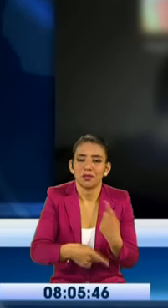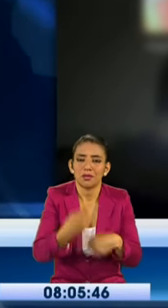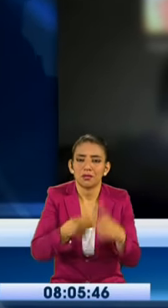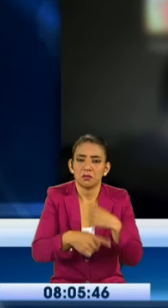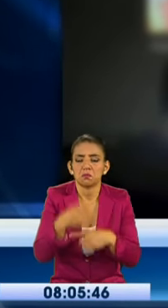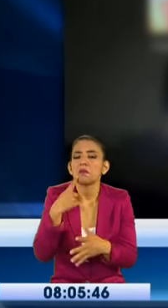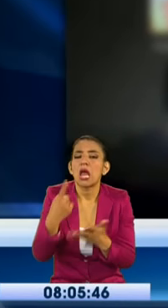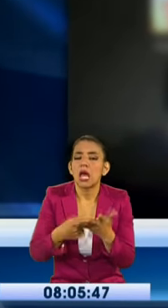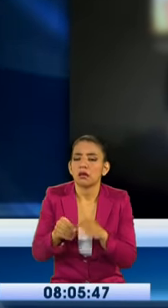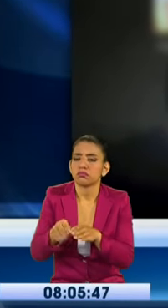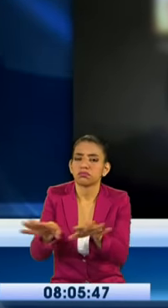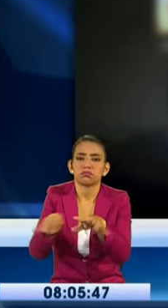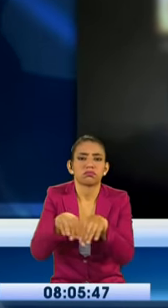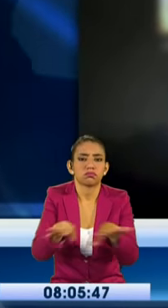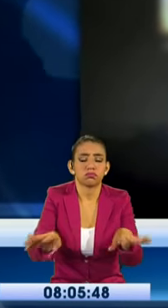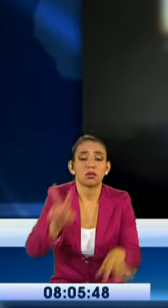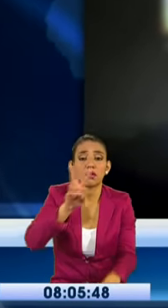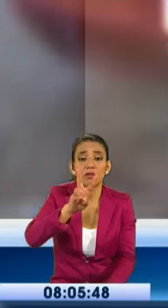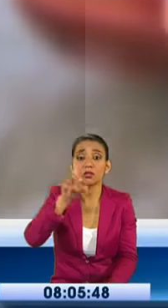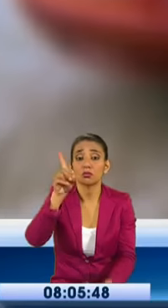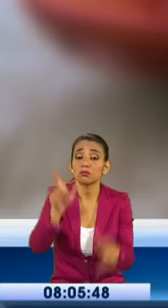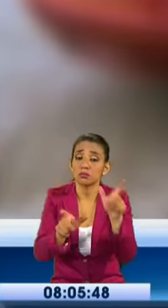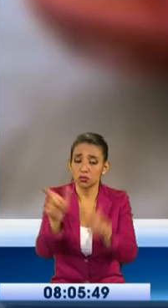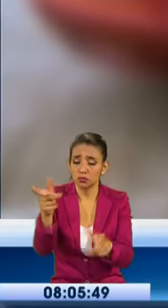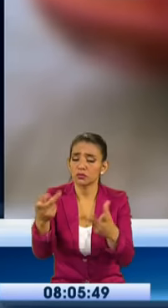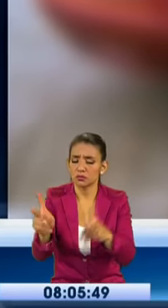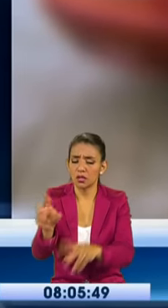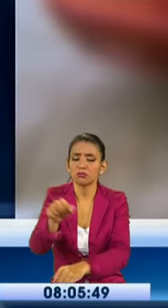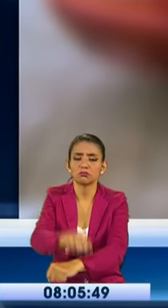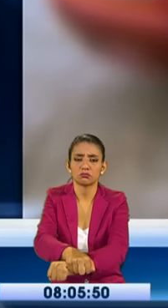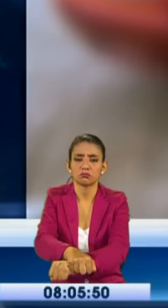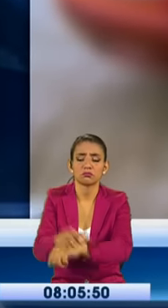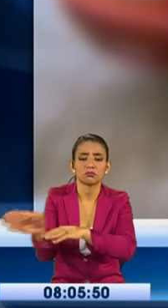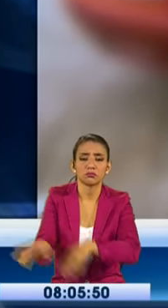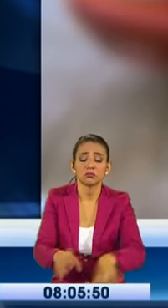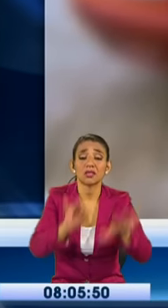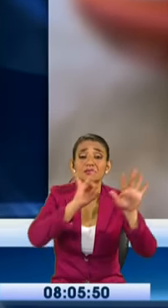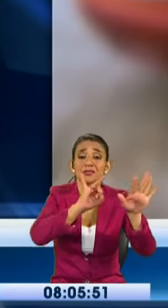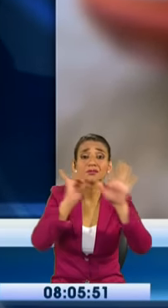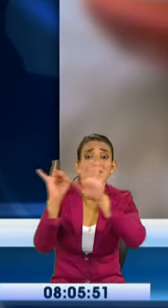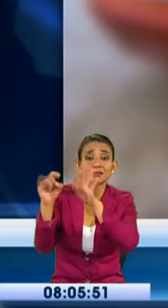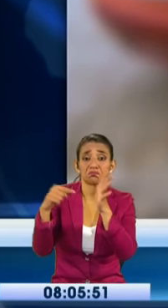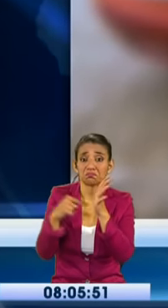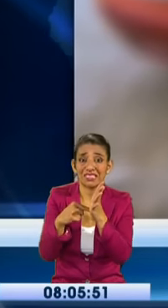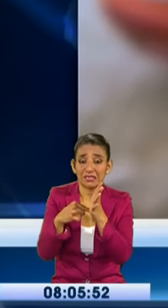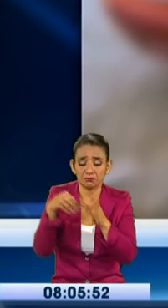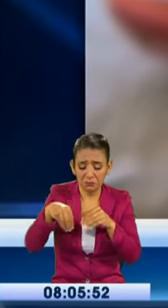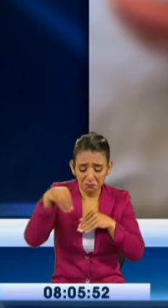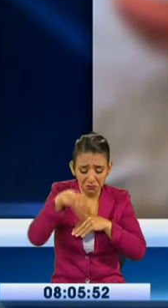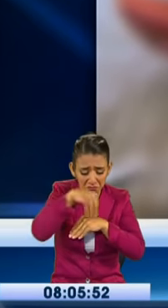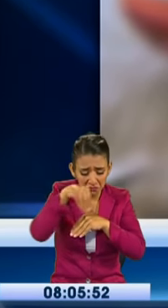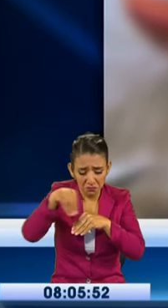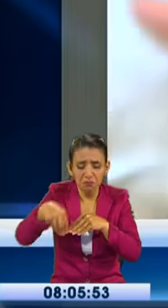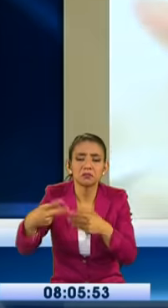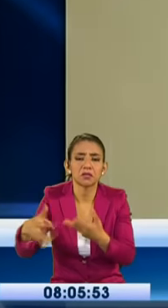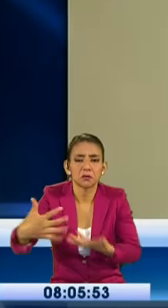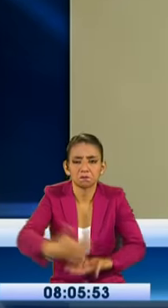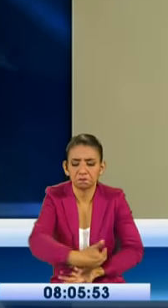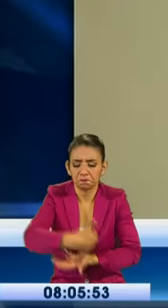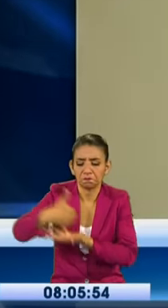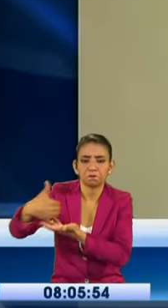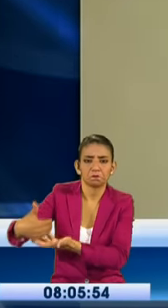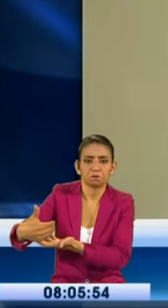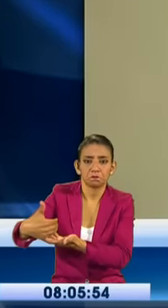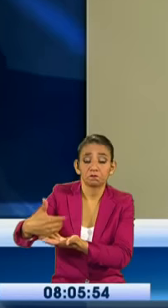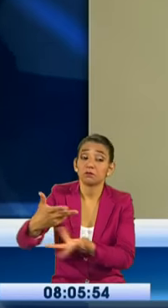para microtráfico. 21 sospechosos fueron aprehendidos y 77.000 dosis retiradas del mercado, mientras en la segunda fase